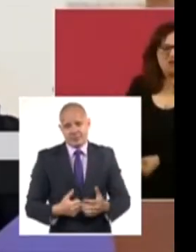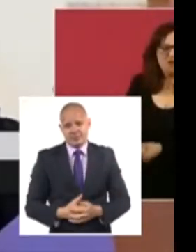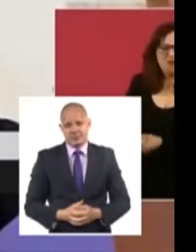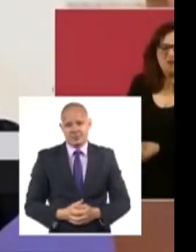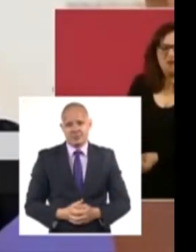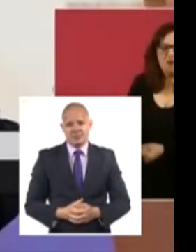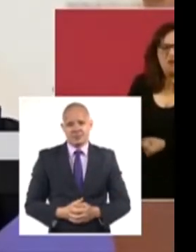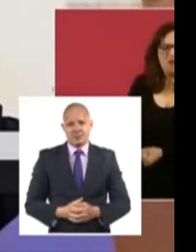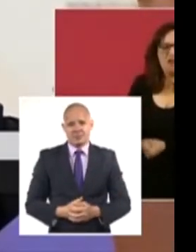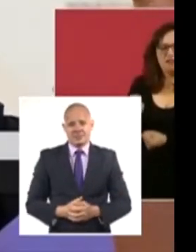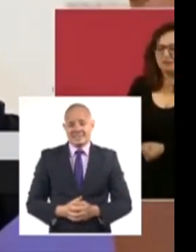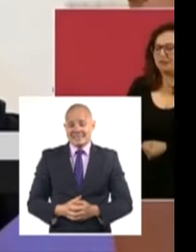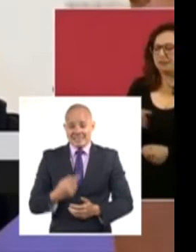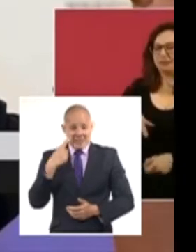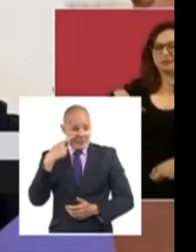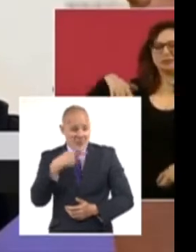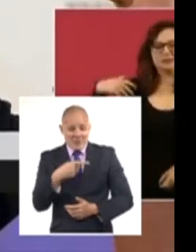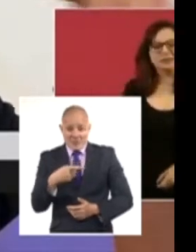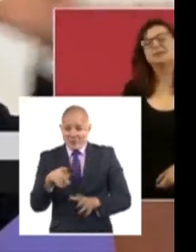con todo